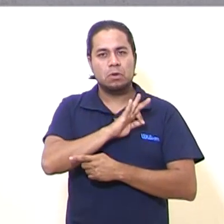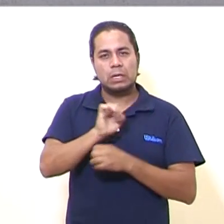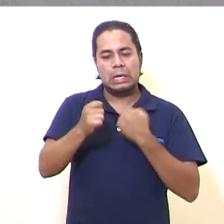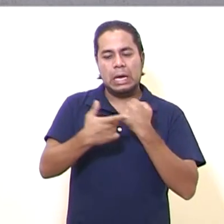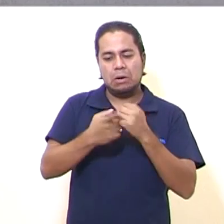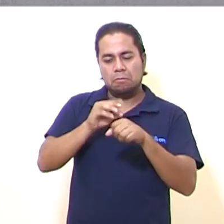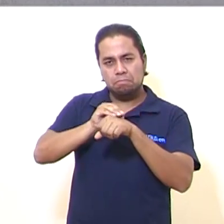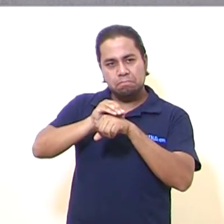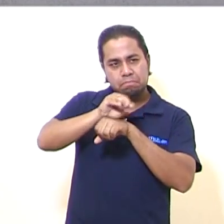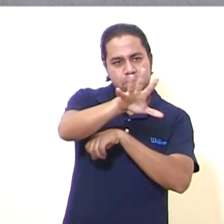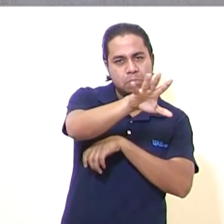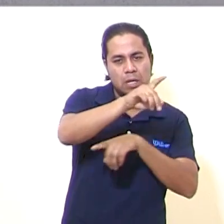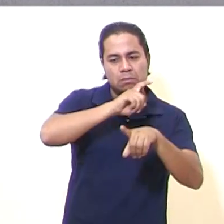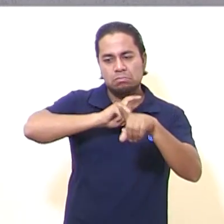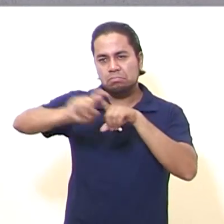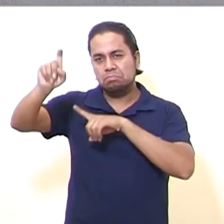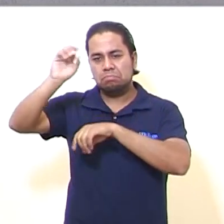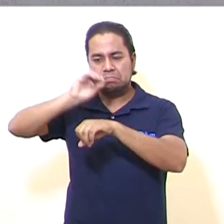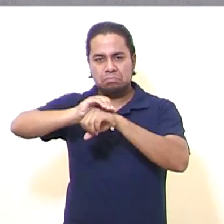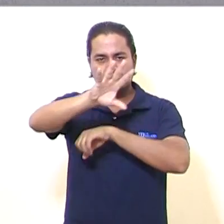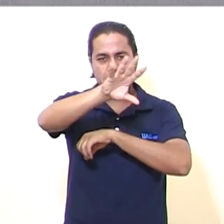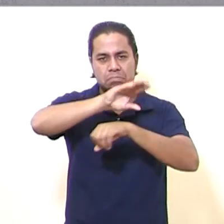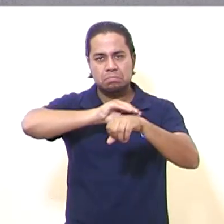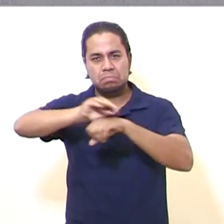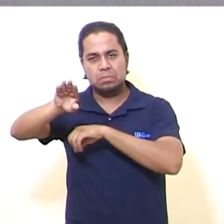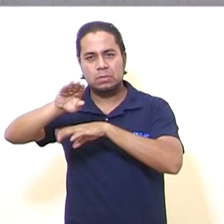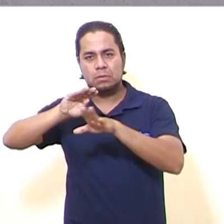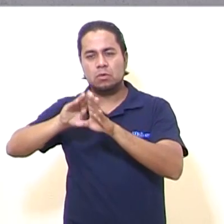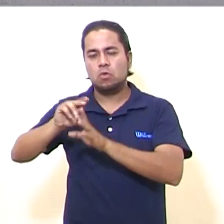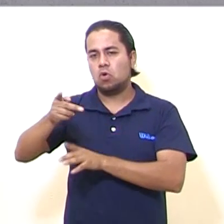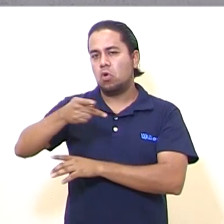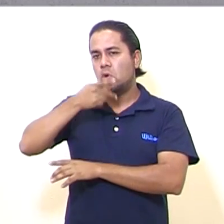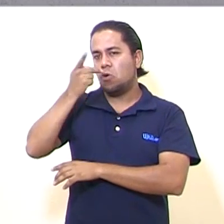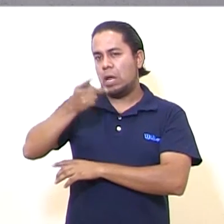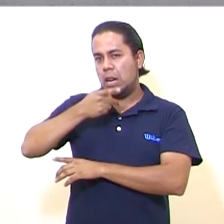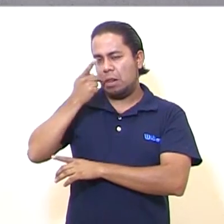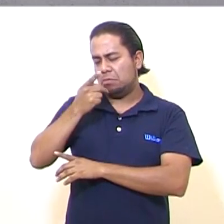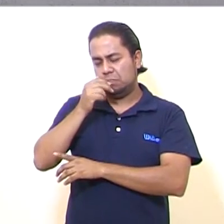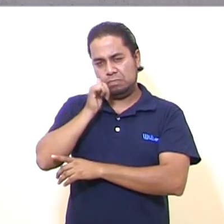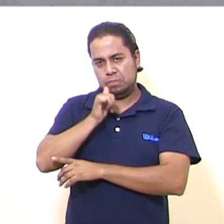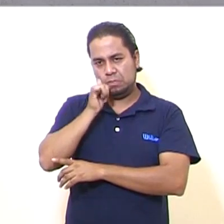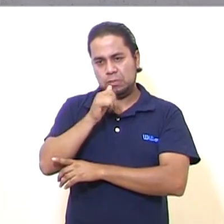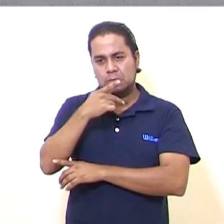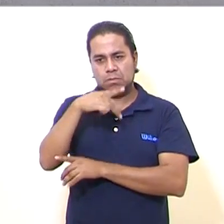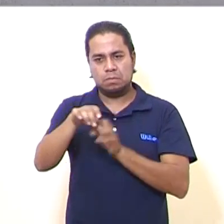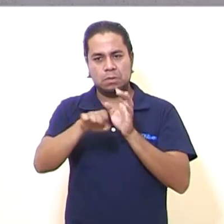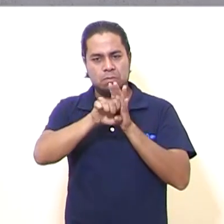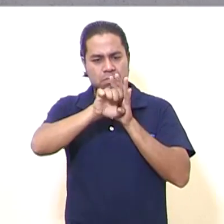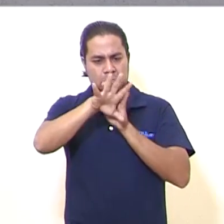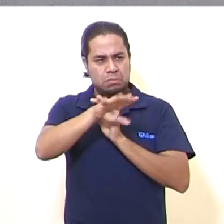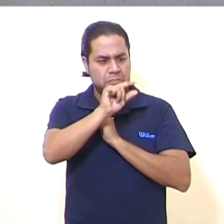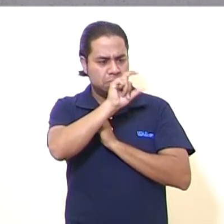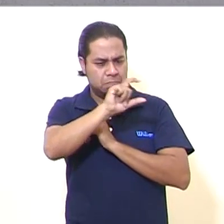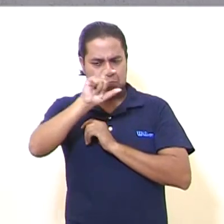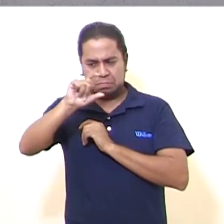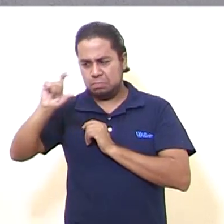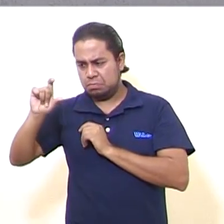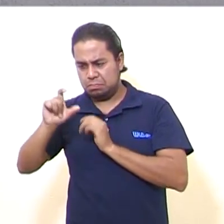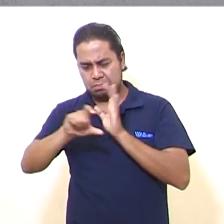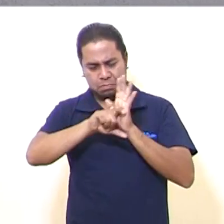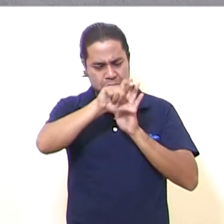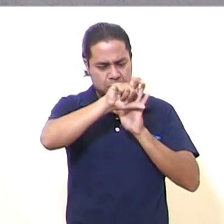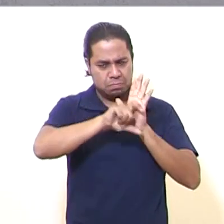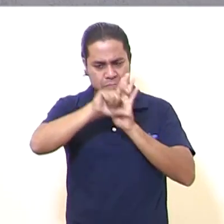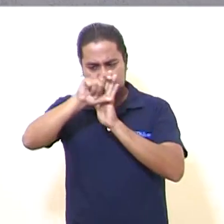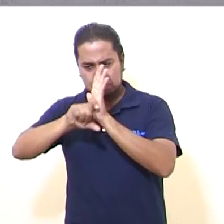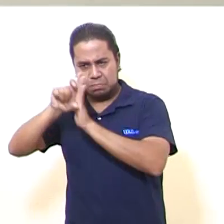el mensaje de forma oral. Pero estos símbolos o pictogramas se entendían